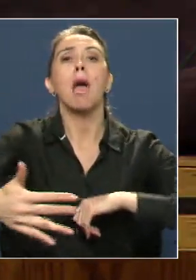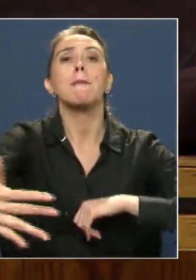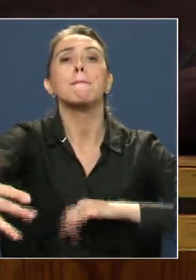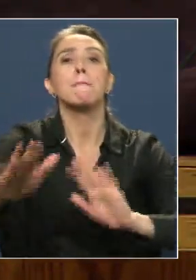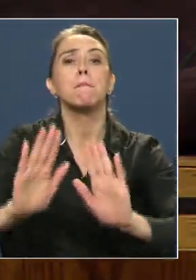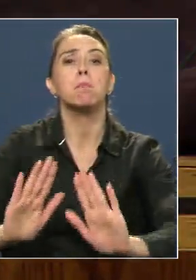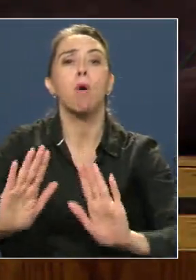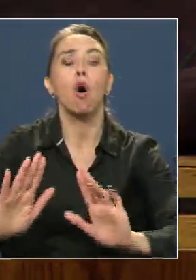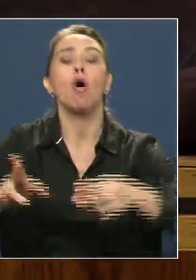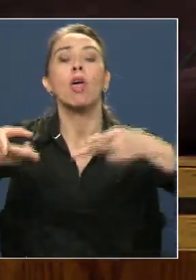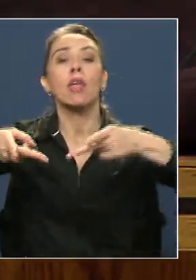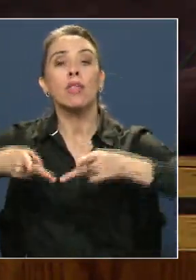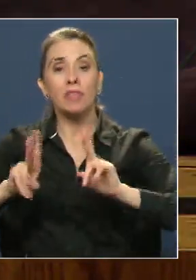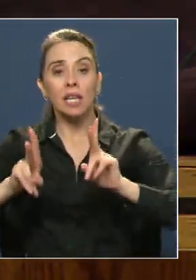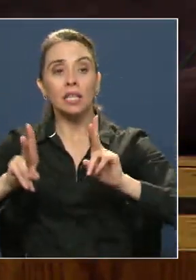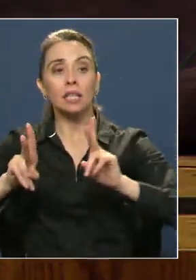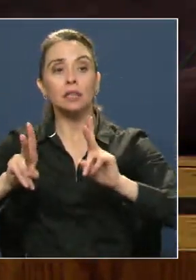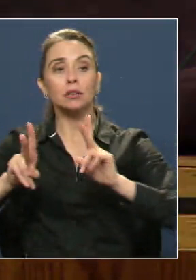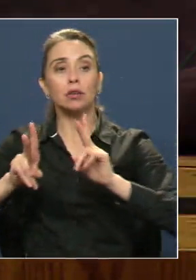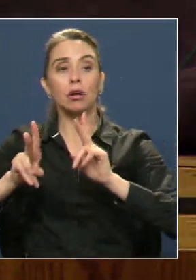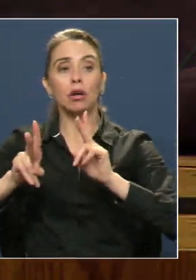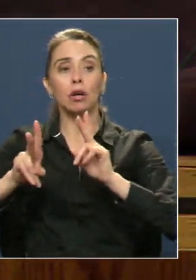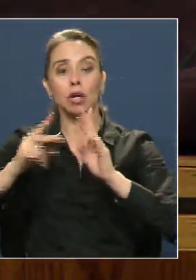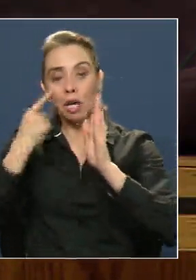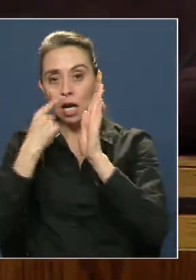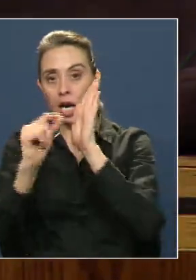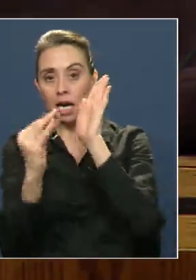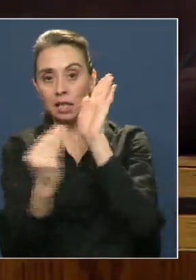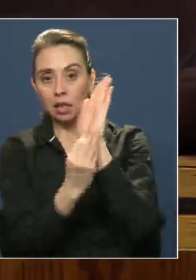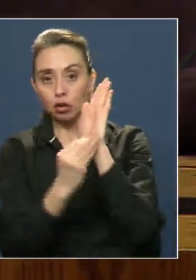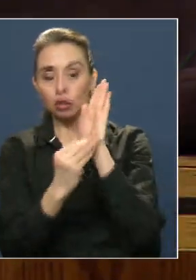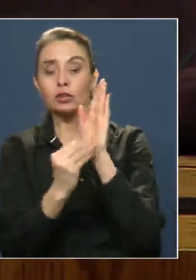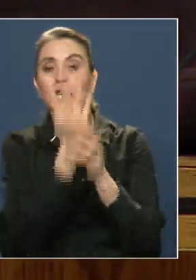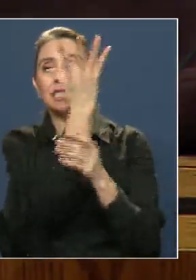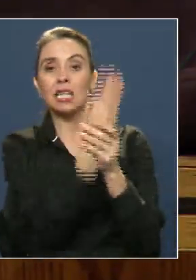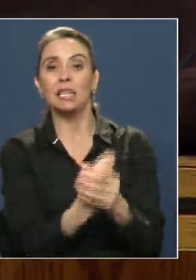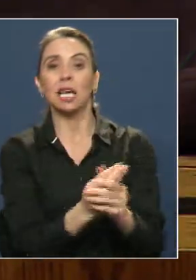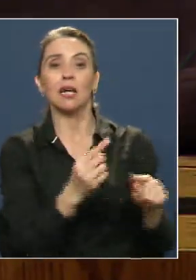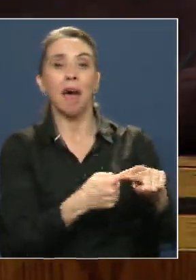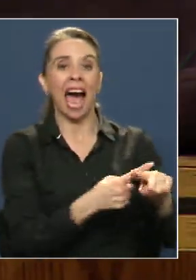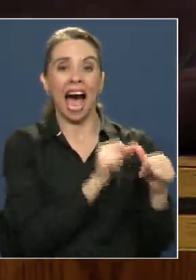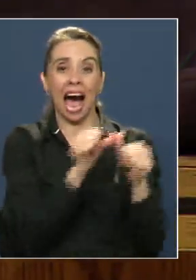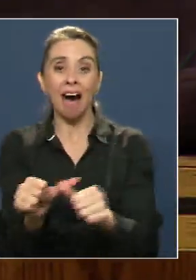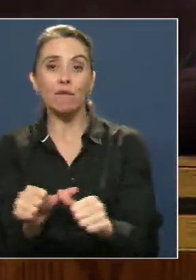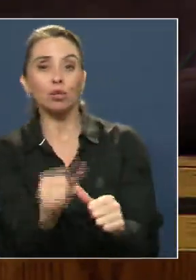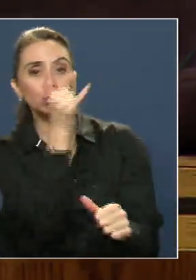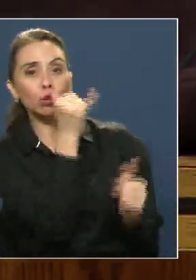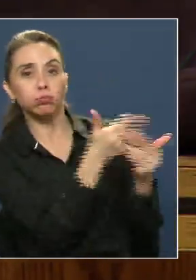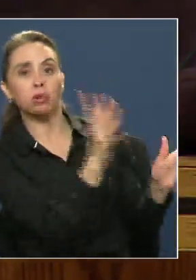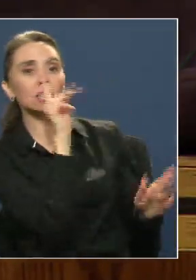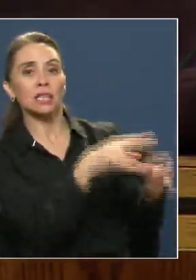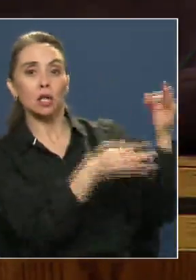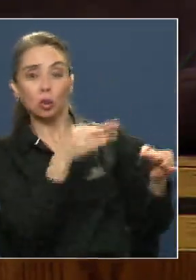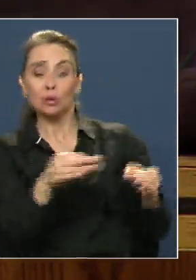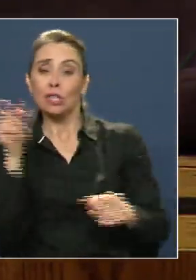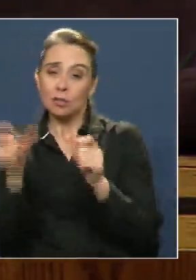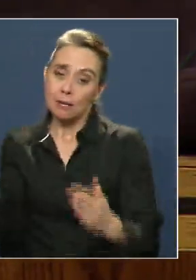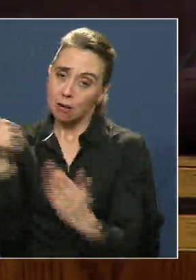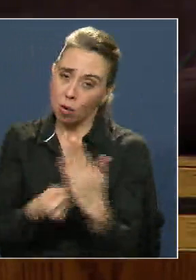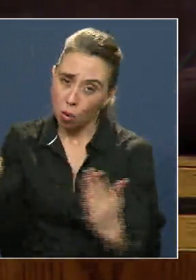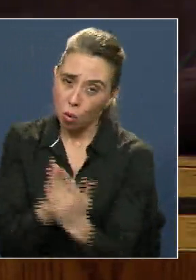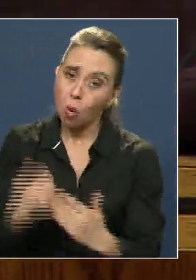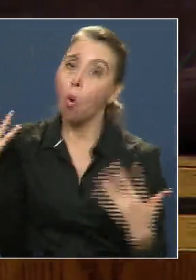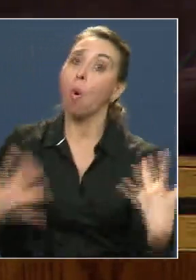derecho a ser reconocido y a terminar con la impunidad de los abusadores, han hecho un logro